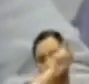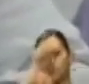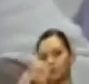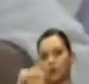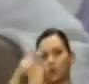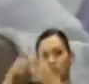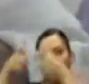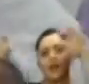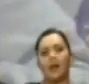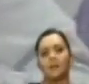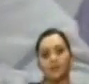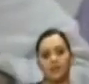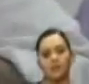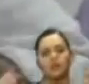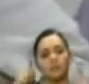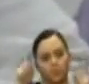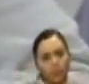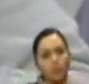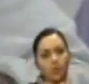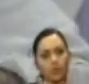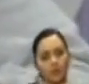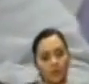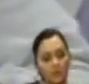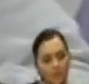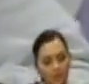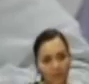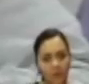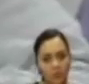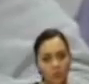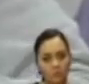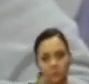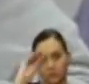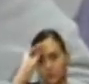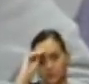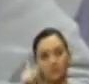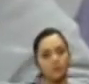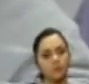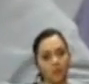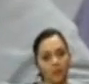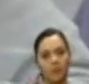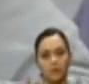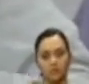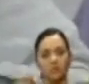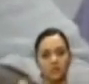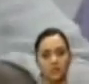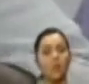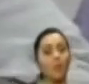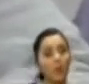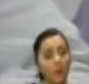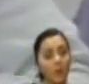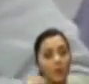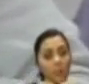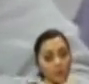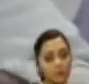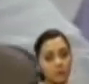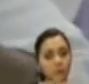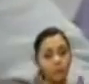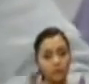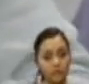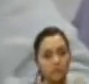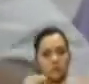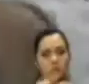afecta el nivel académico. Es cierto que lo principal es el profesor, pero qué bueno es tener grandes profesores con